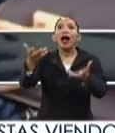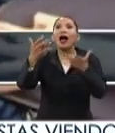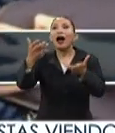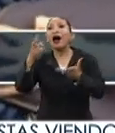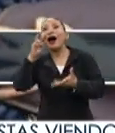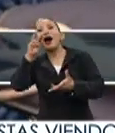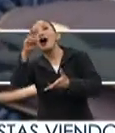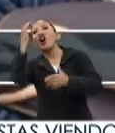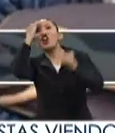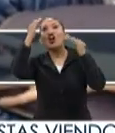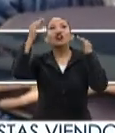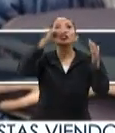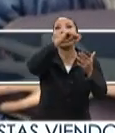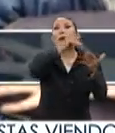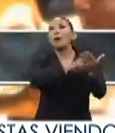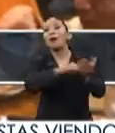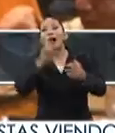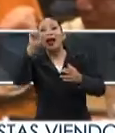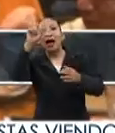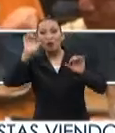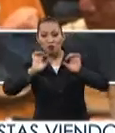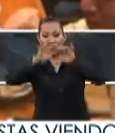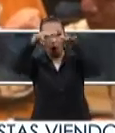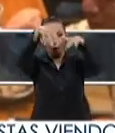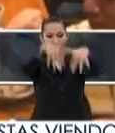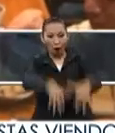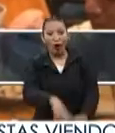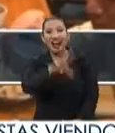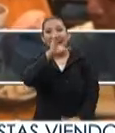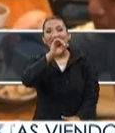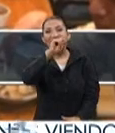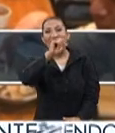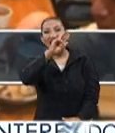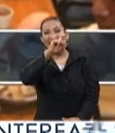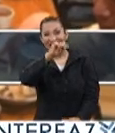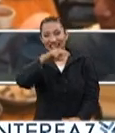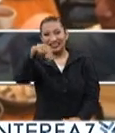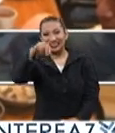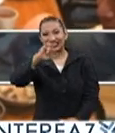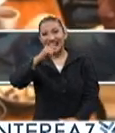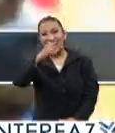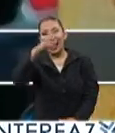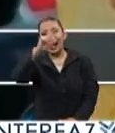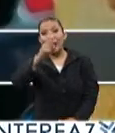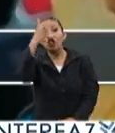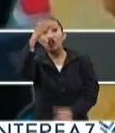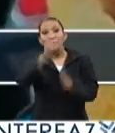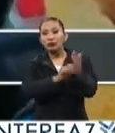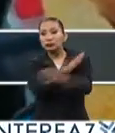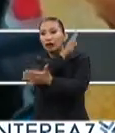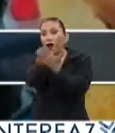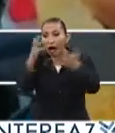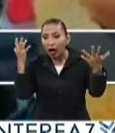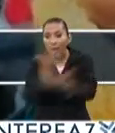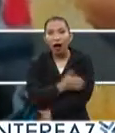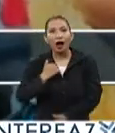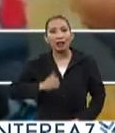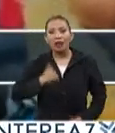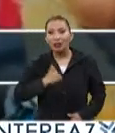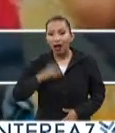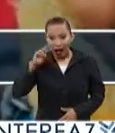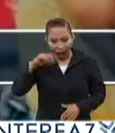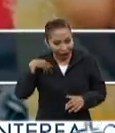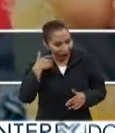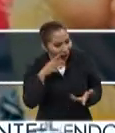a conocer el lugar, las cataratas de Niágara, y el hecho de que a lo mejor en menos de 2 meses ya estuviera en Canadá, ya estuviera